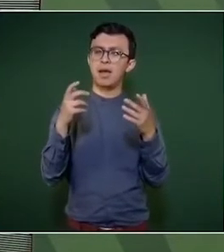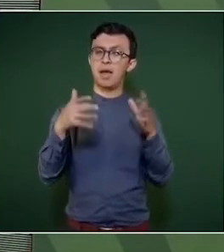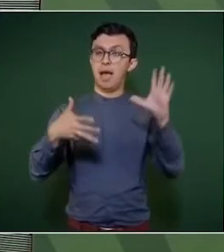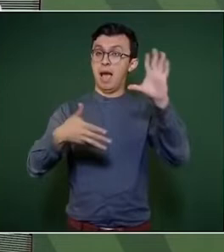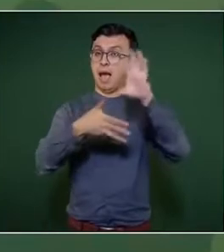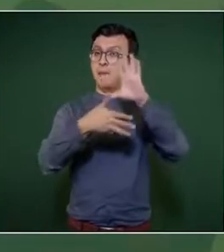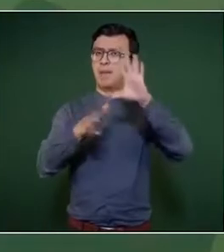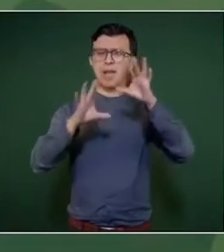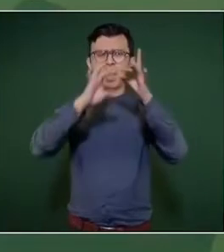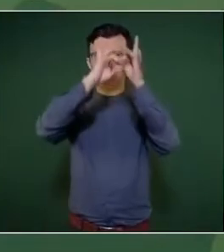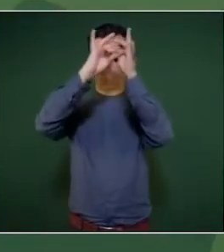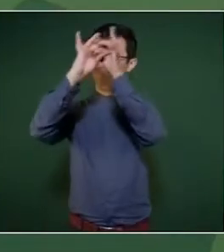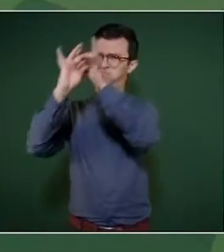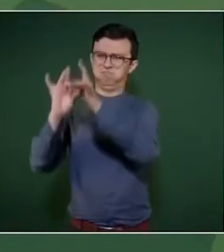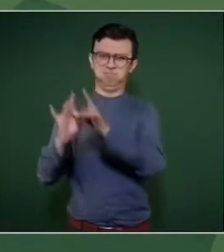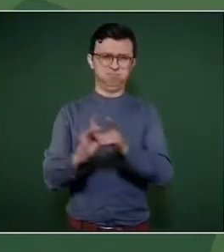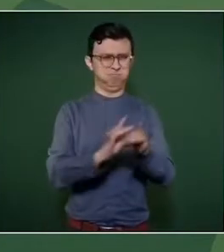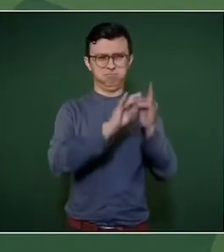América.